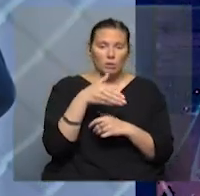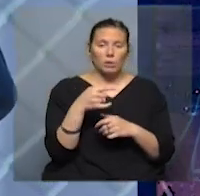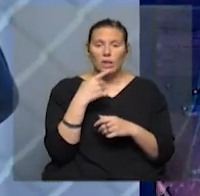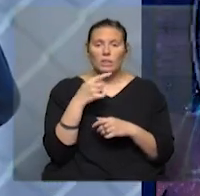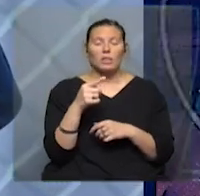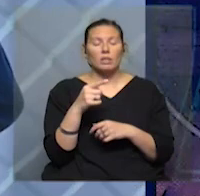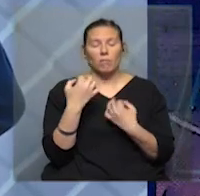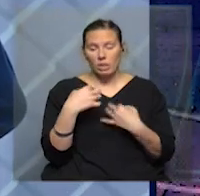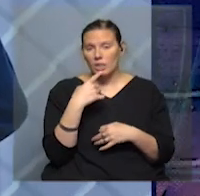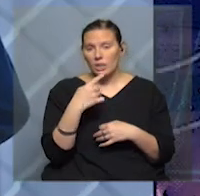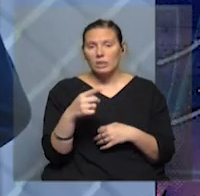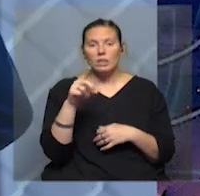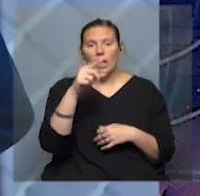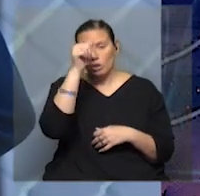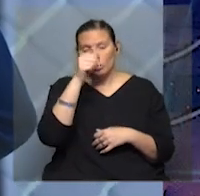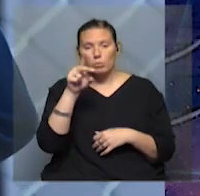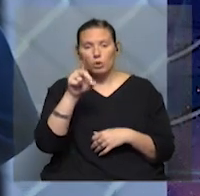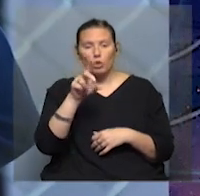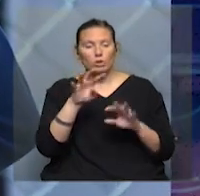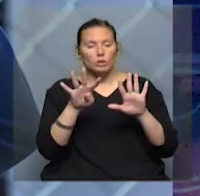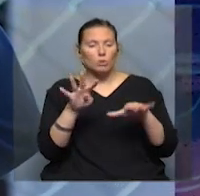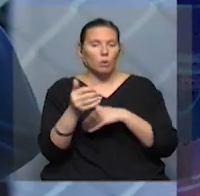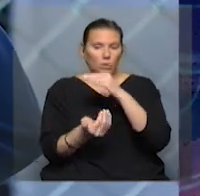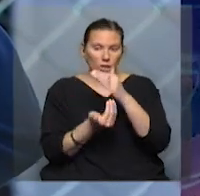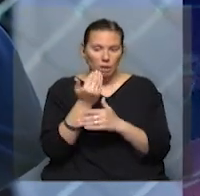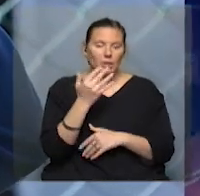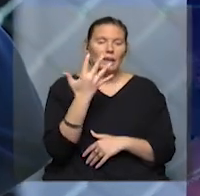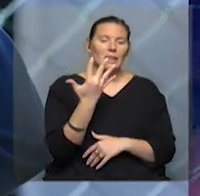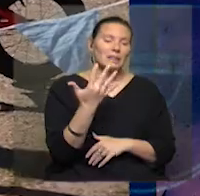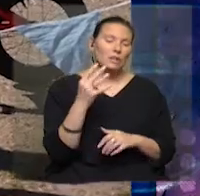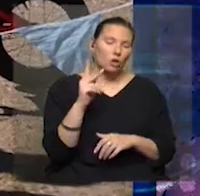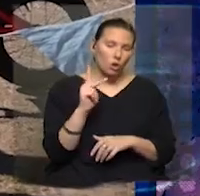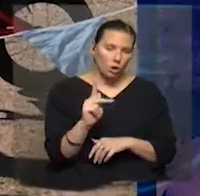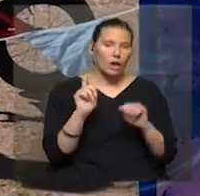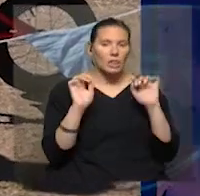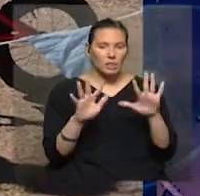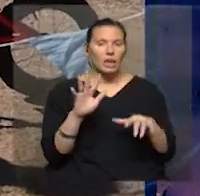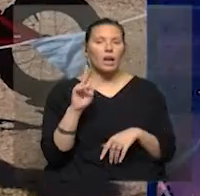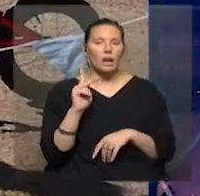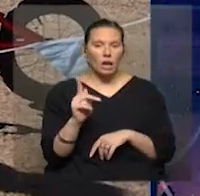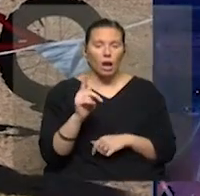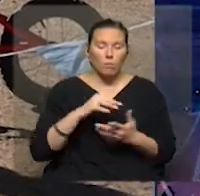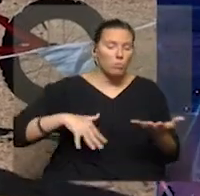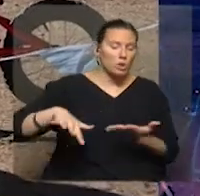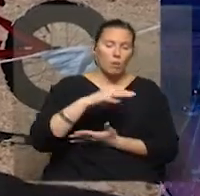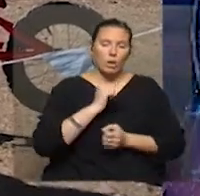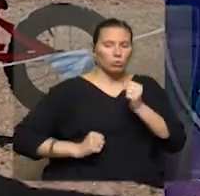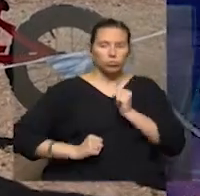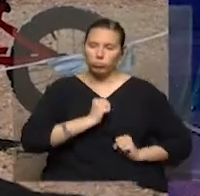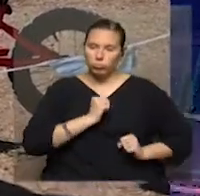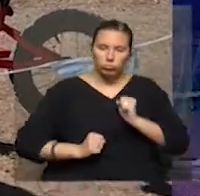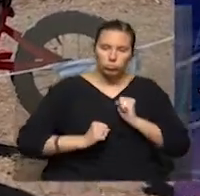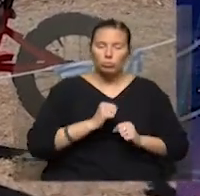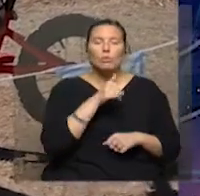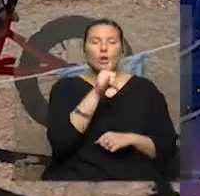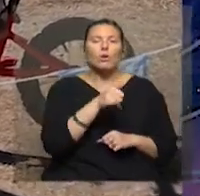el domingo 12 a las 9 de la mañana vamos a tener 5K y 10K por el barrio, corriendo toda la gente. Bien. Me